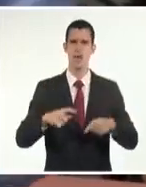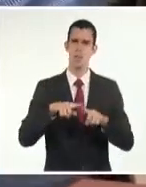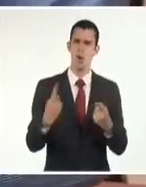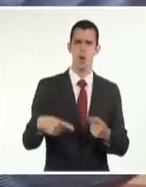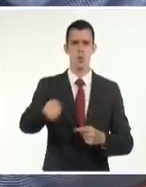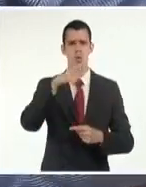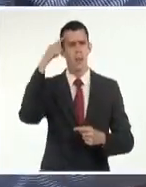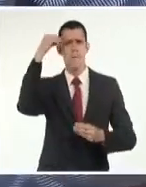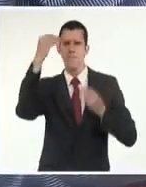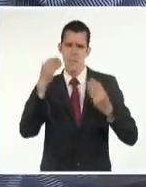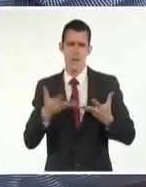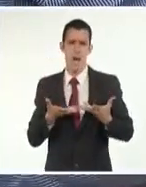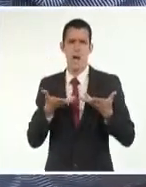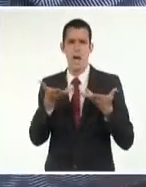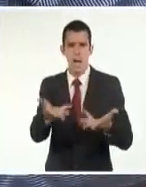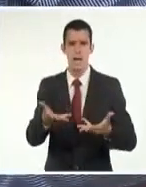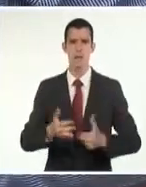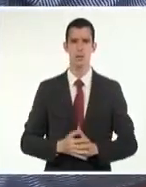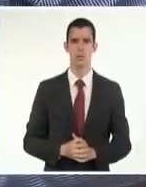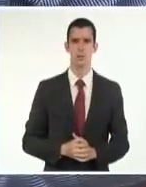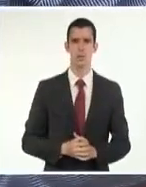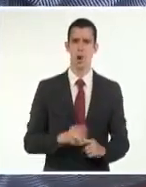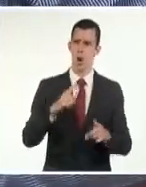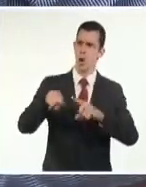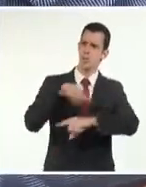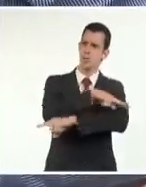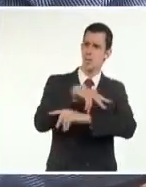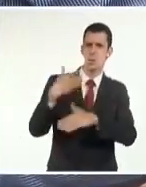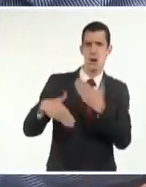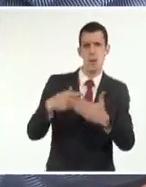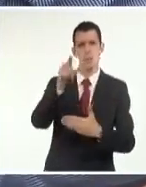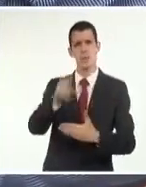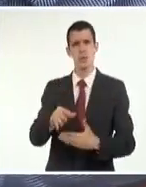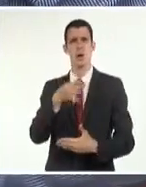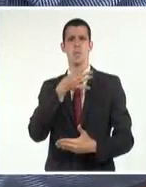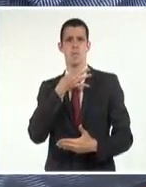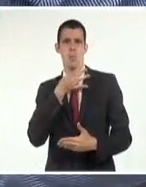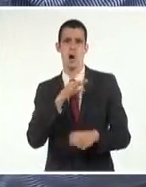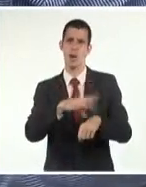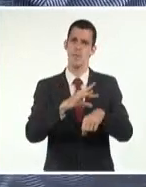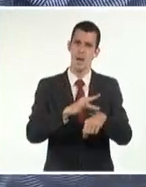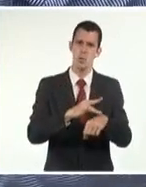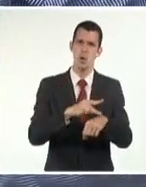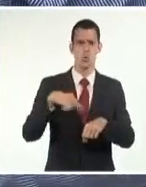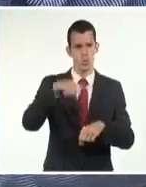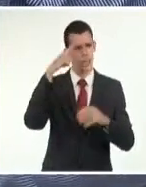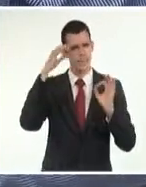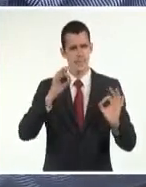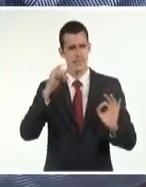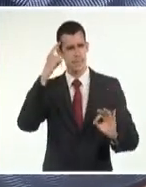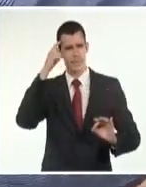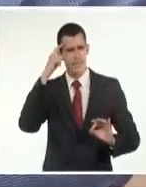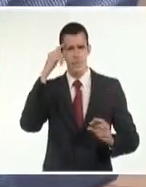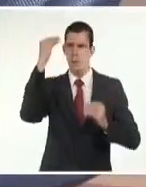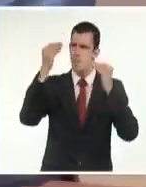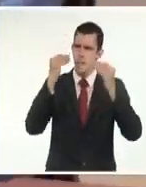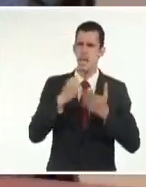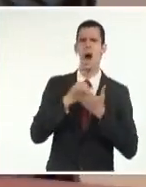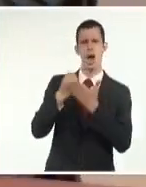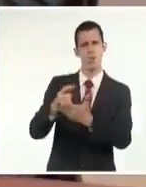cubanos y en los millones en el mundo que pueden ser beneficiados con esto. Aquí también hay un